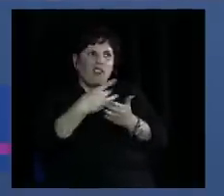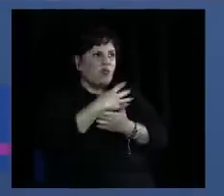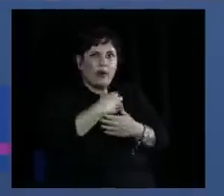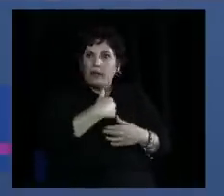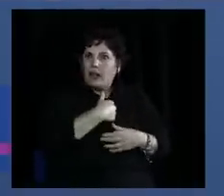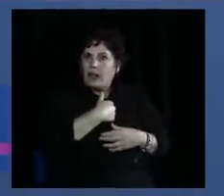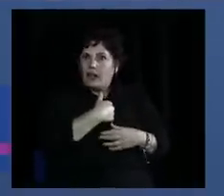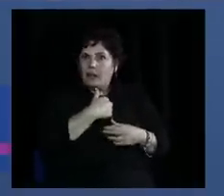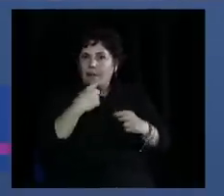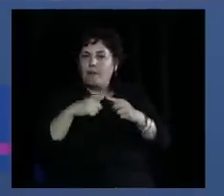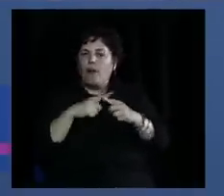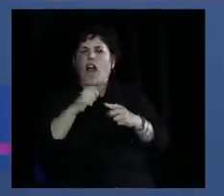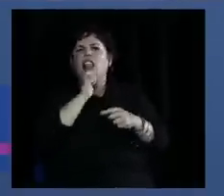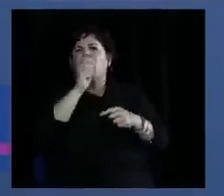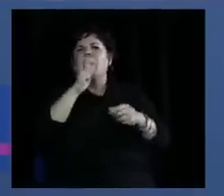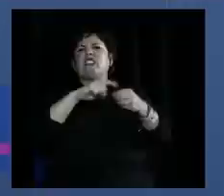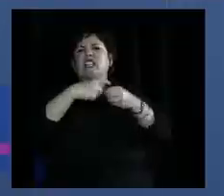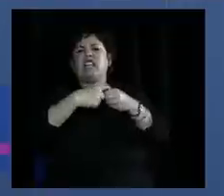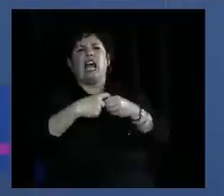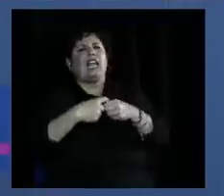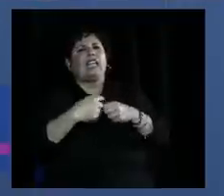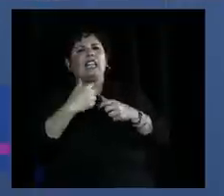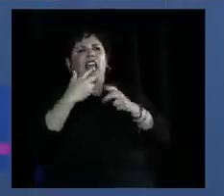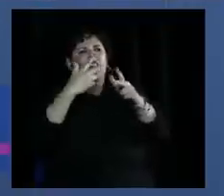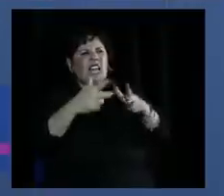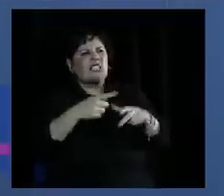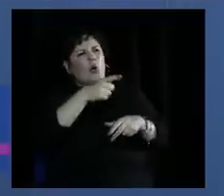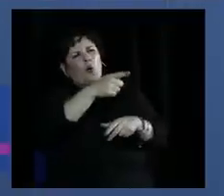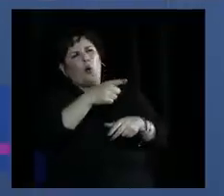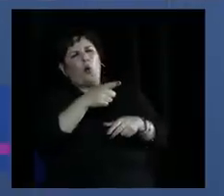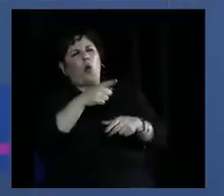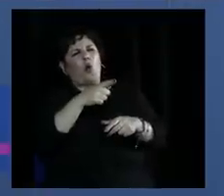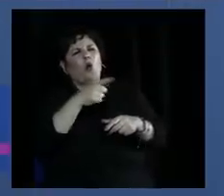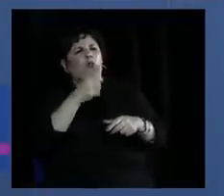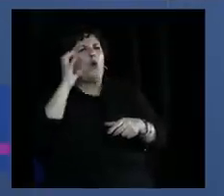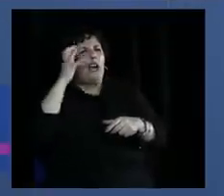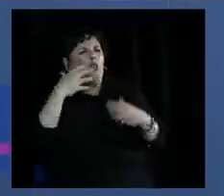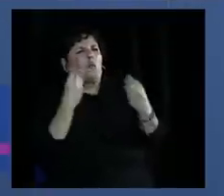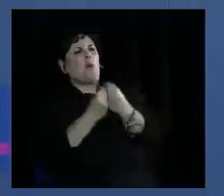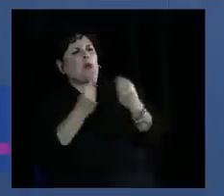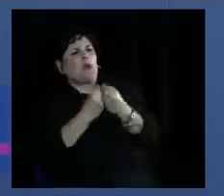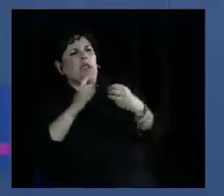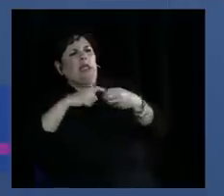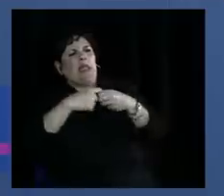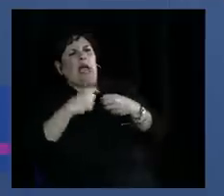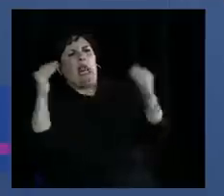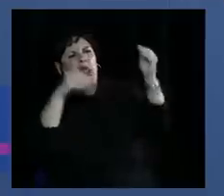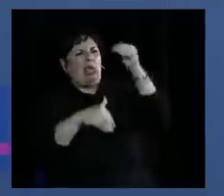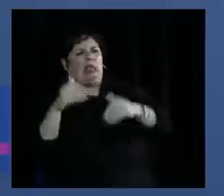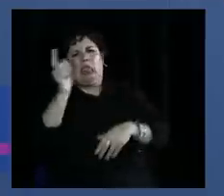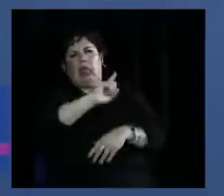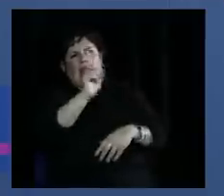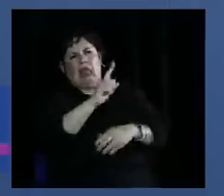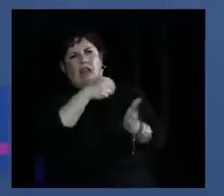entrevistado a un sindicalista. Claro, sí, le dijeron, me está llenando la radio de sindicalistas.